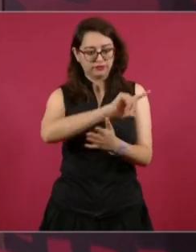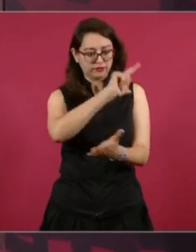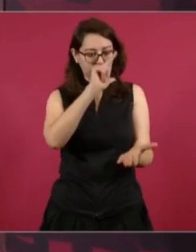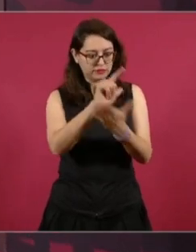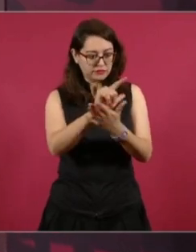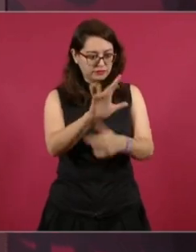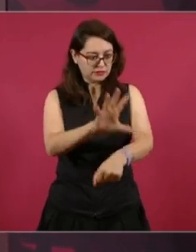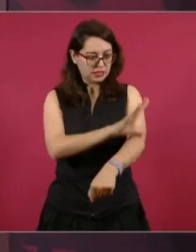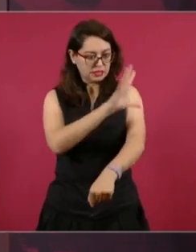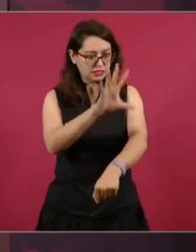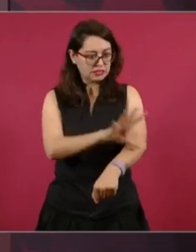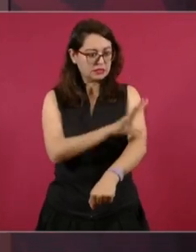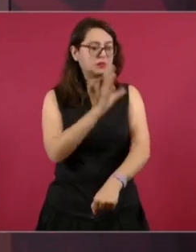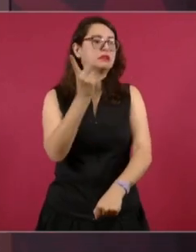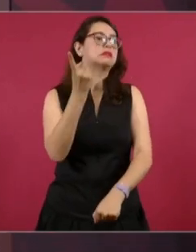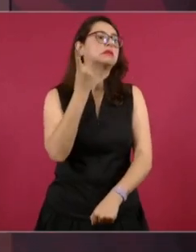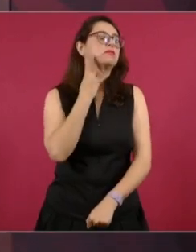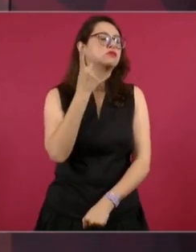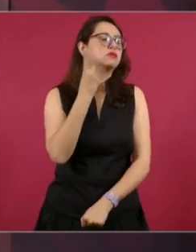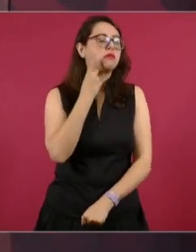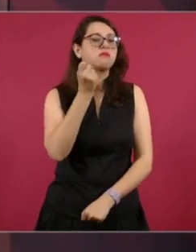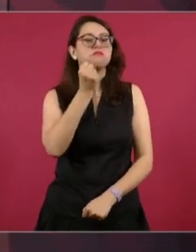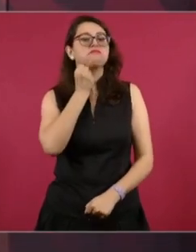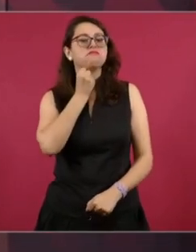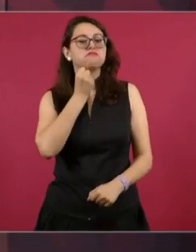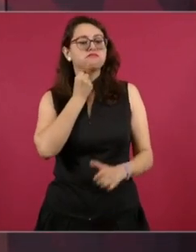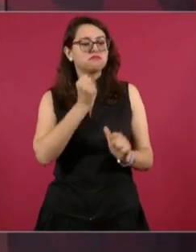la ley eléctrica aprobada